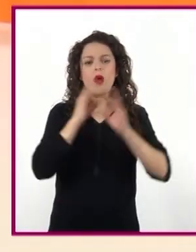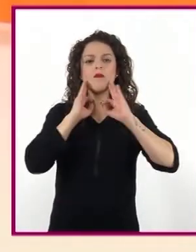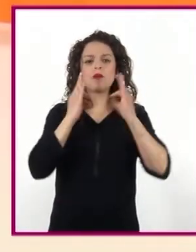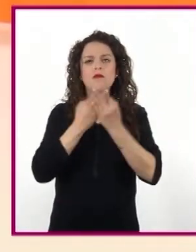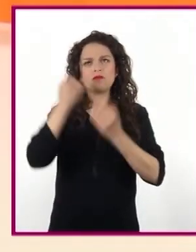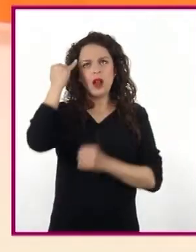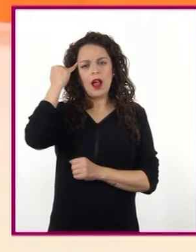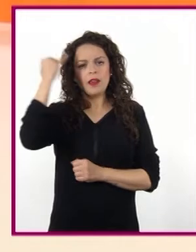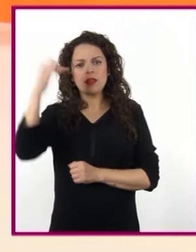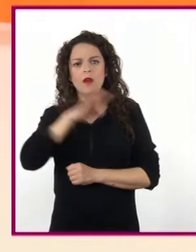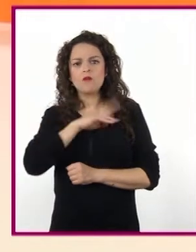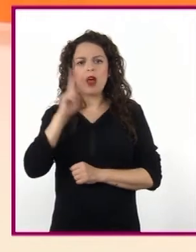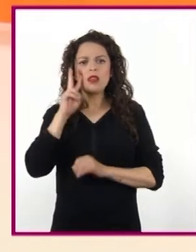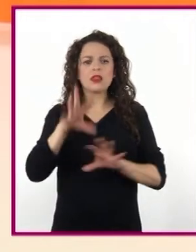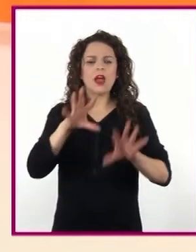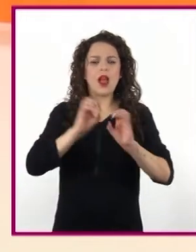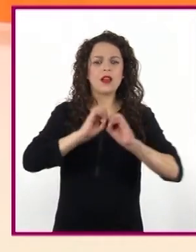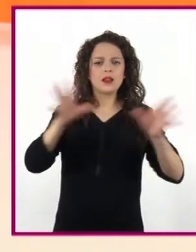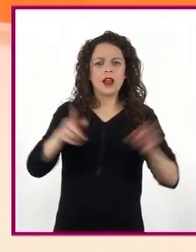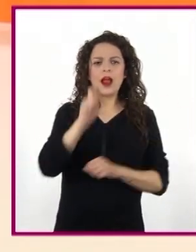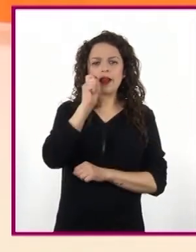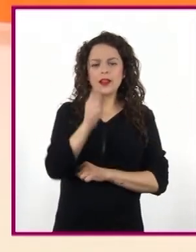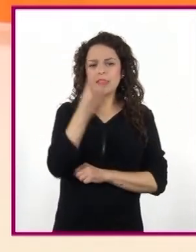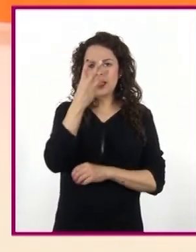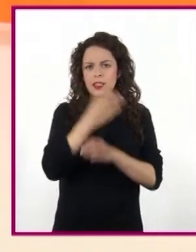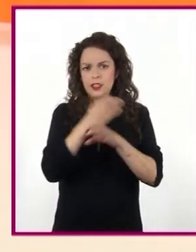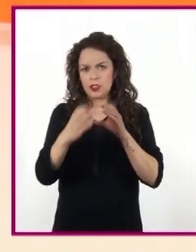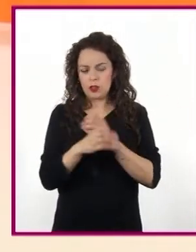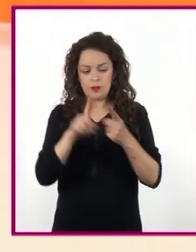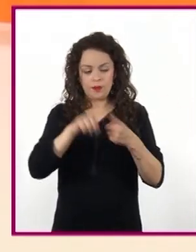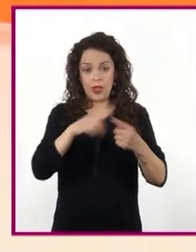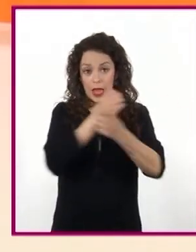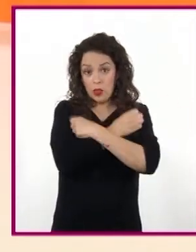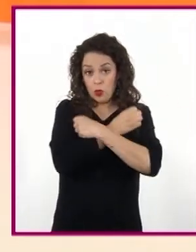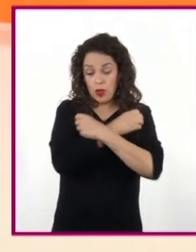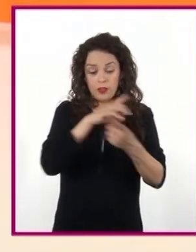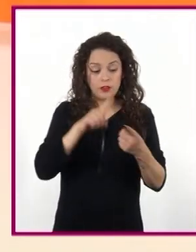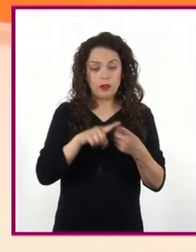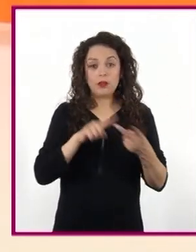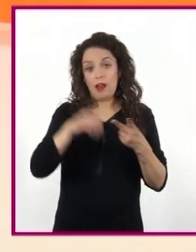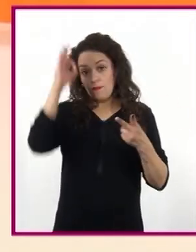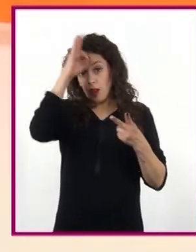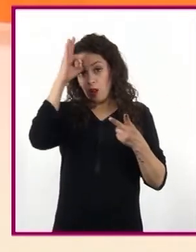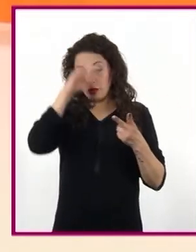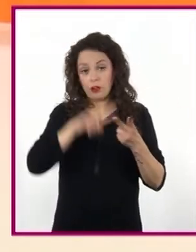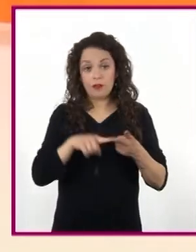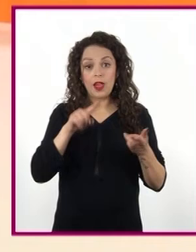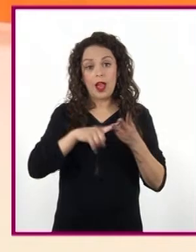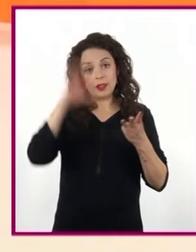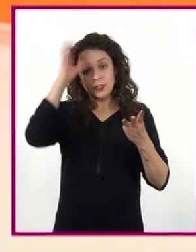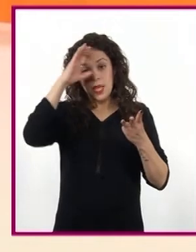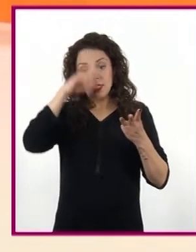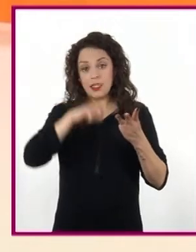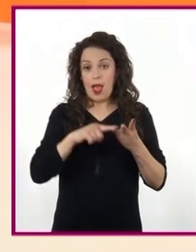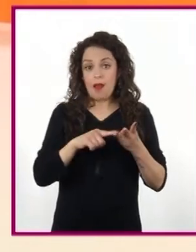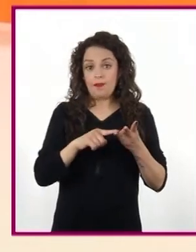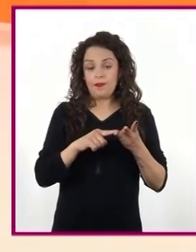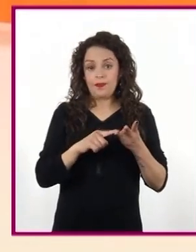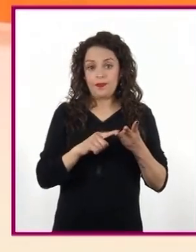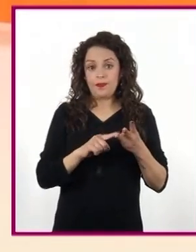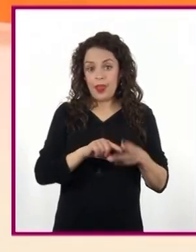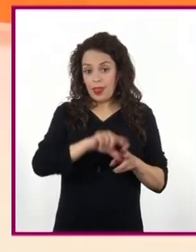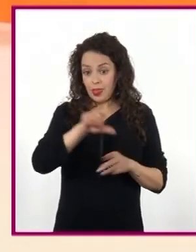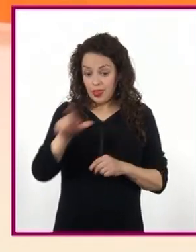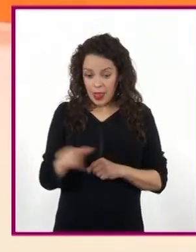verá reflejada en tres principales rubros: la educación, la filosofía y la ciencia. Más